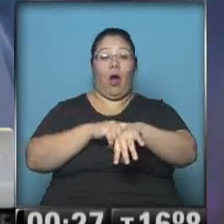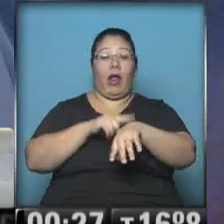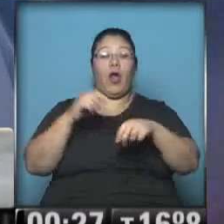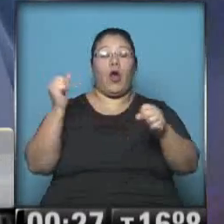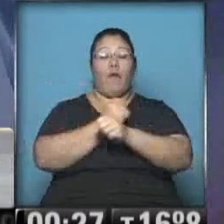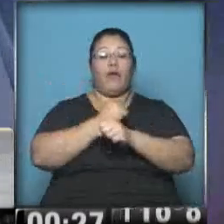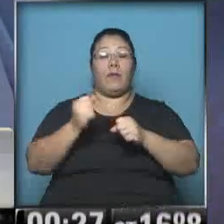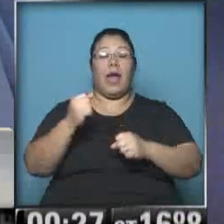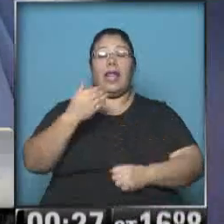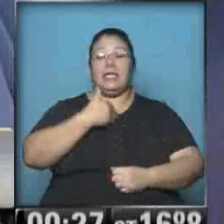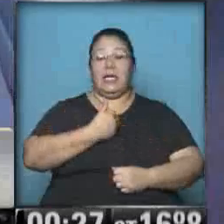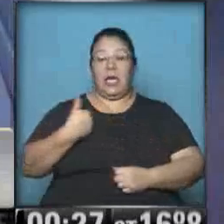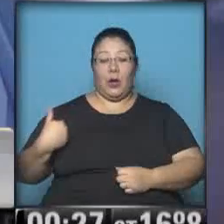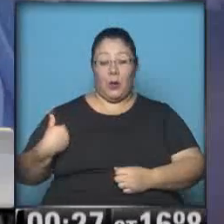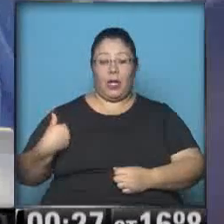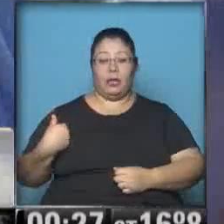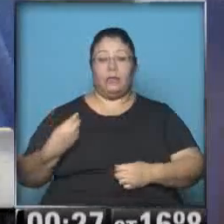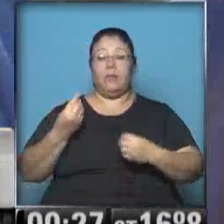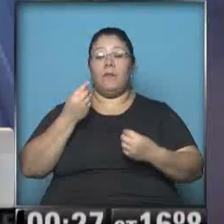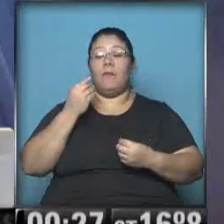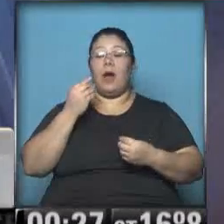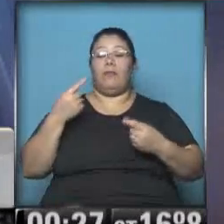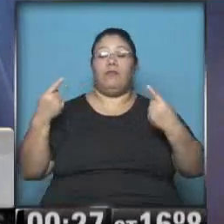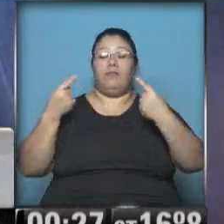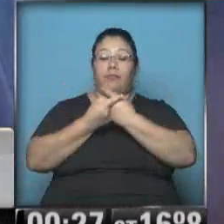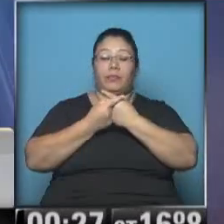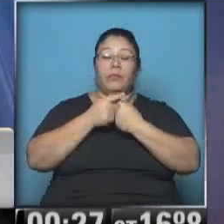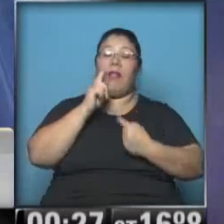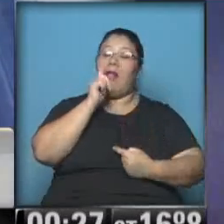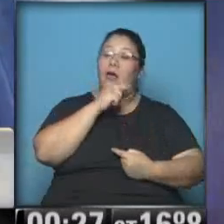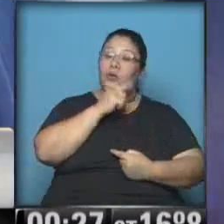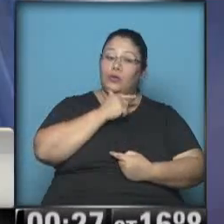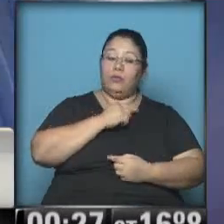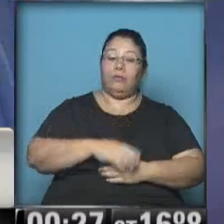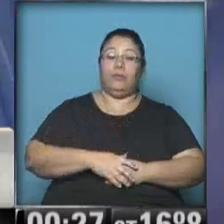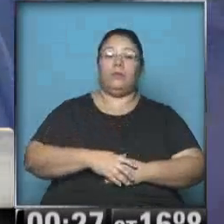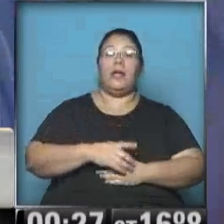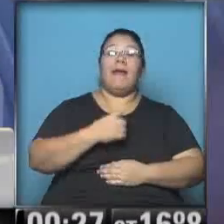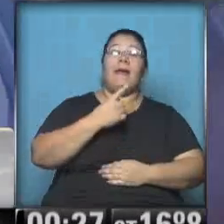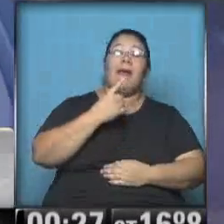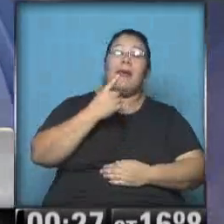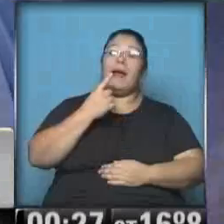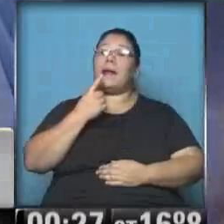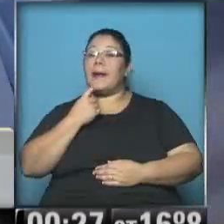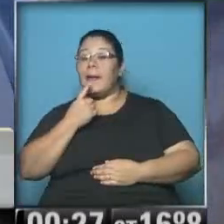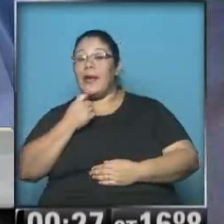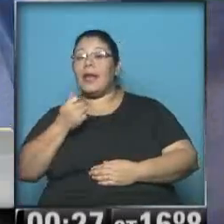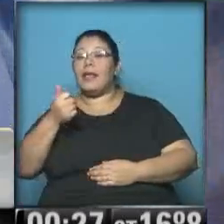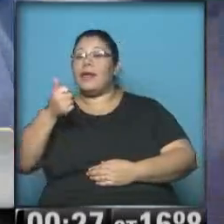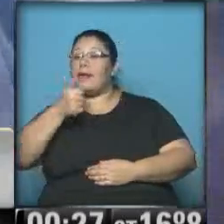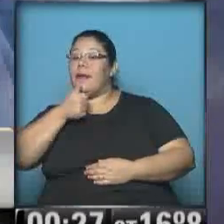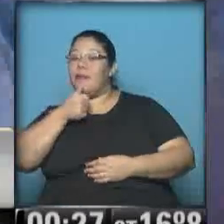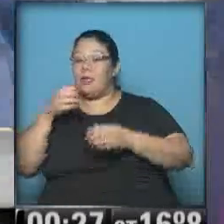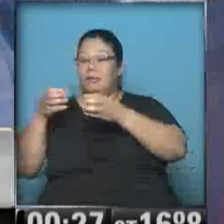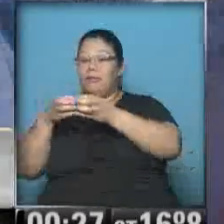que va a enfrentar a Lanús. Pero lo cierto es que Racing Godoy Cruz, Quilmes, River, se definen entonces esos partidos